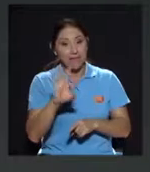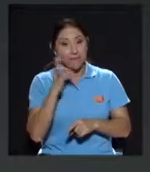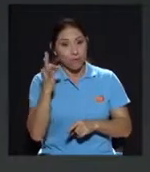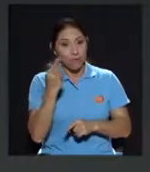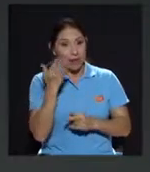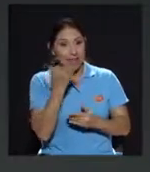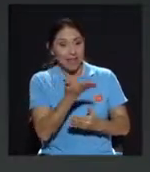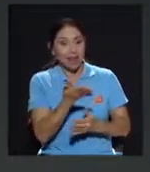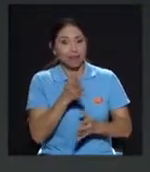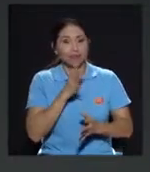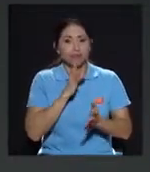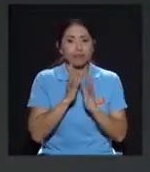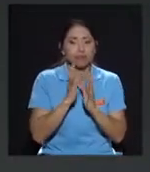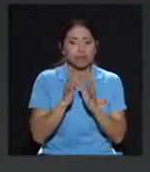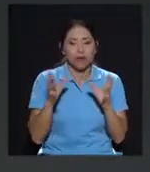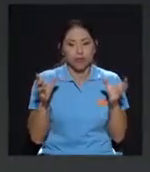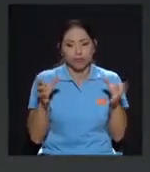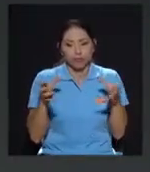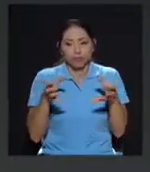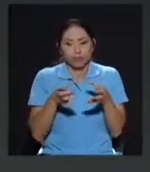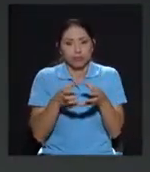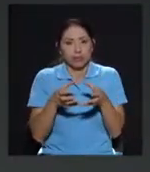integra las tareas